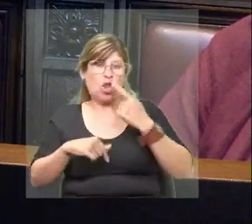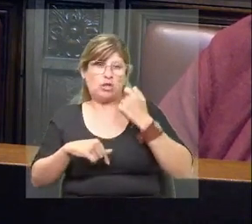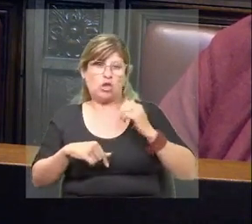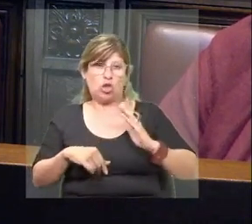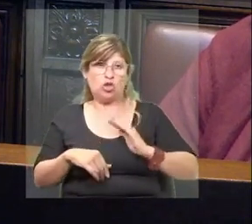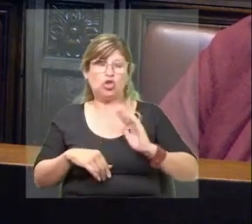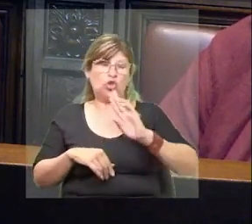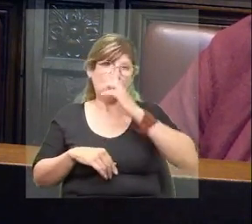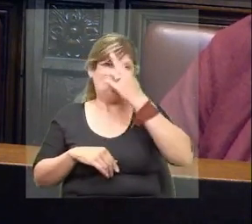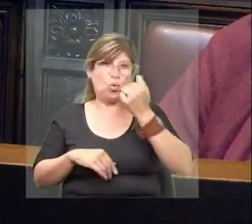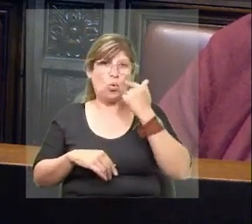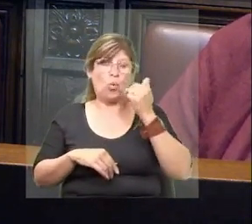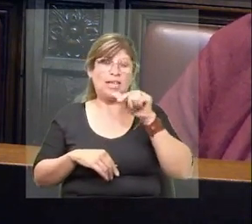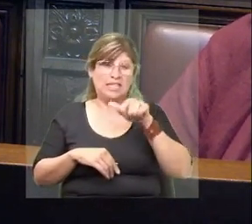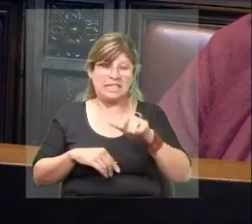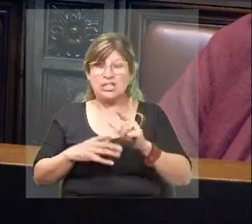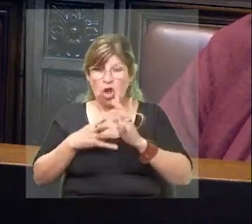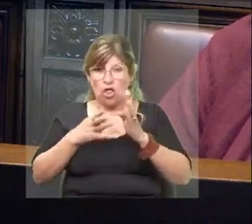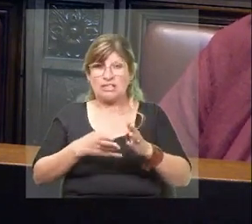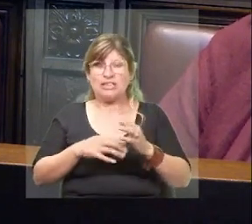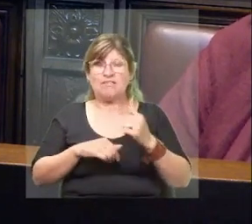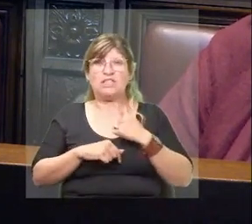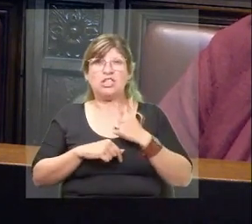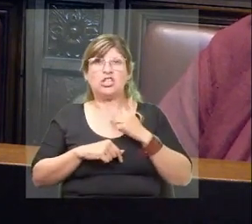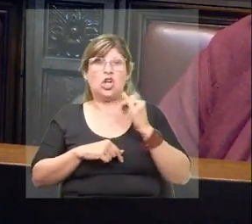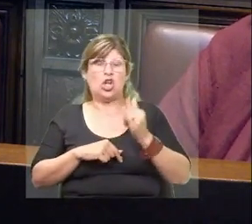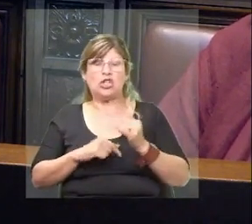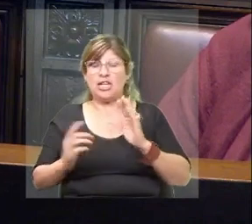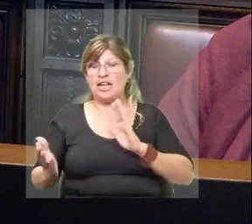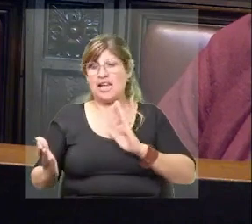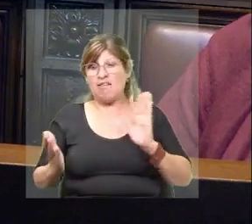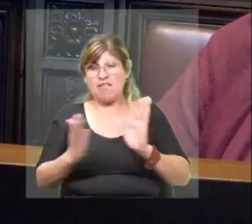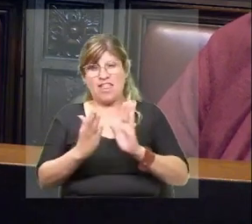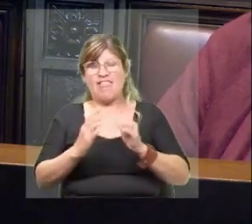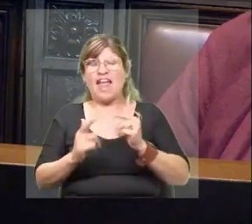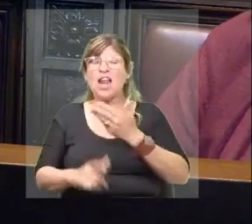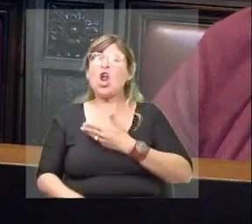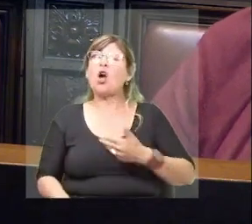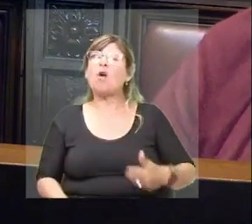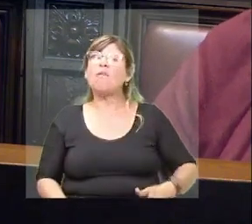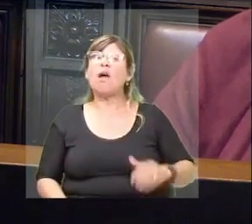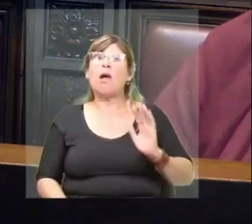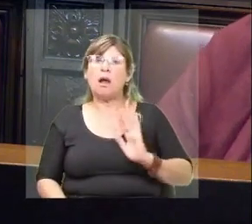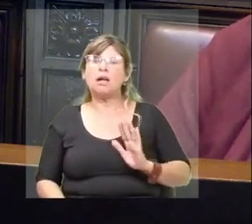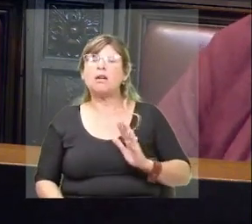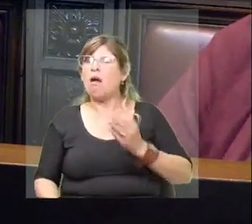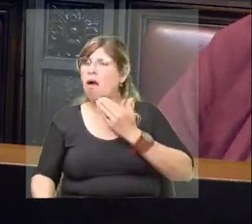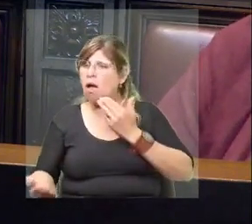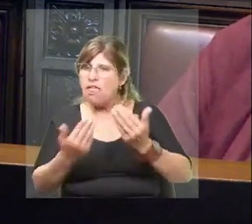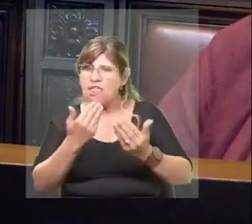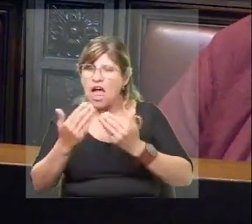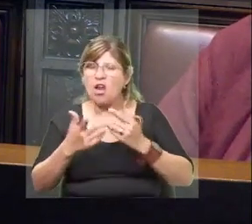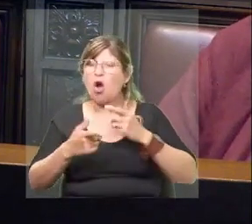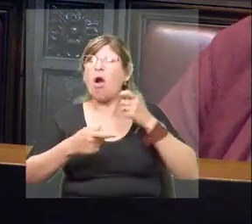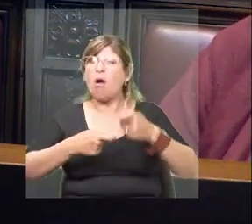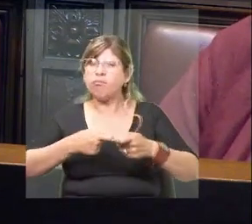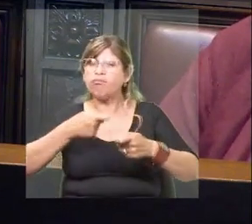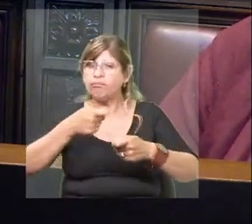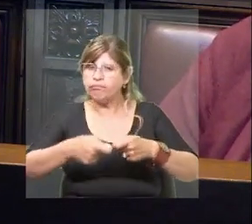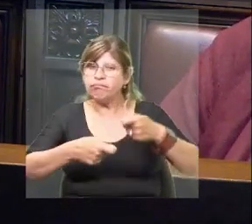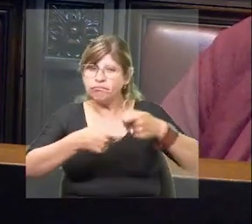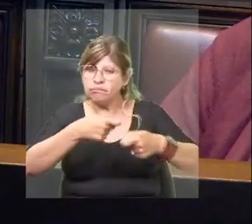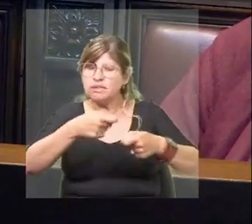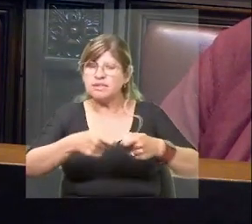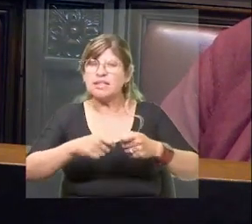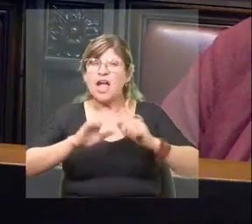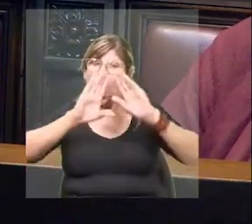uruguayos y que esos desafíos los tiene que afrontar el gobierno en diálogo y construcción con